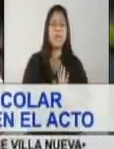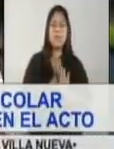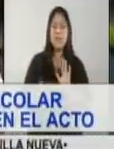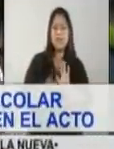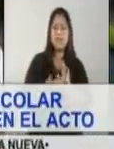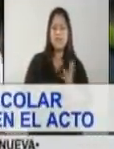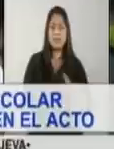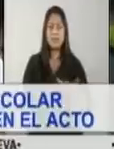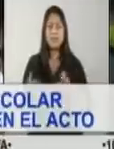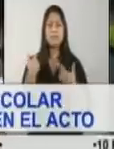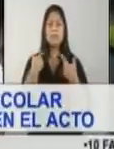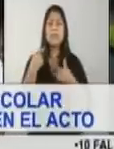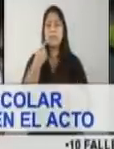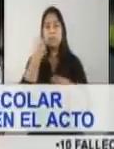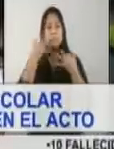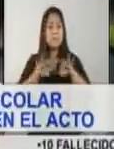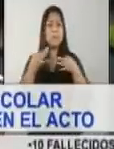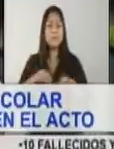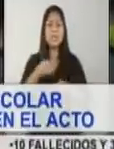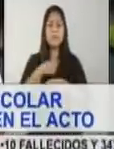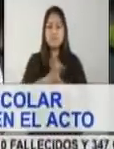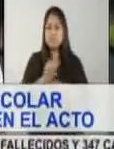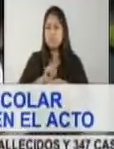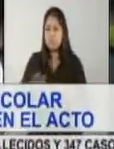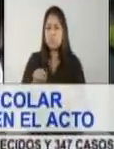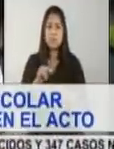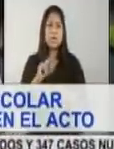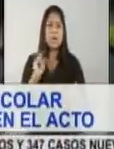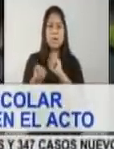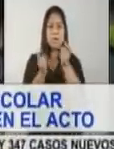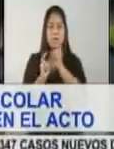frenar, tratando de mandar mensajes equivocados.